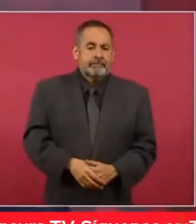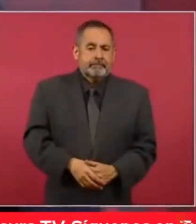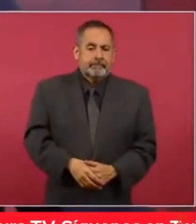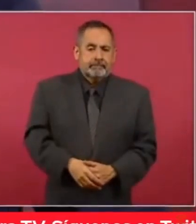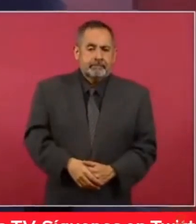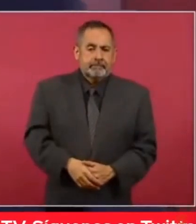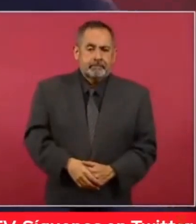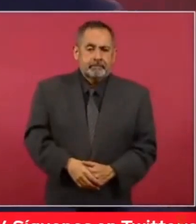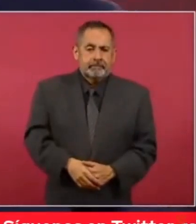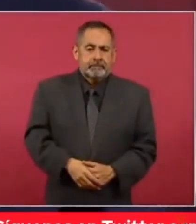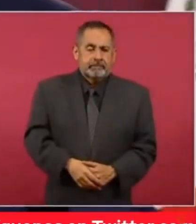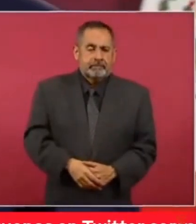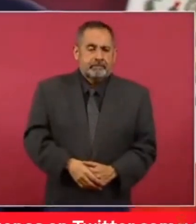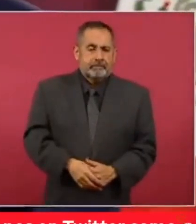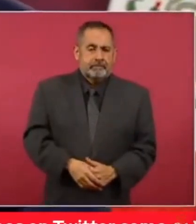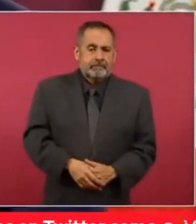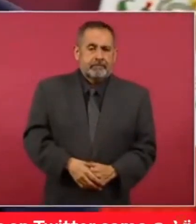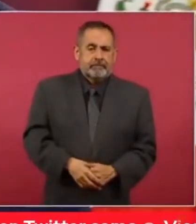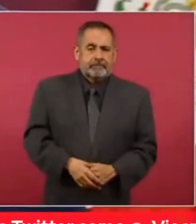Pues lo mismo.